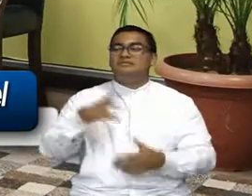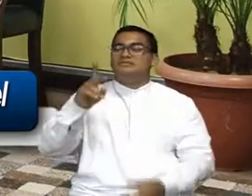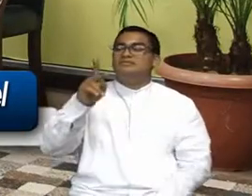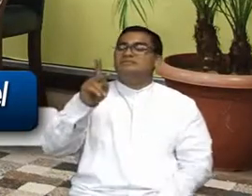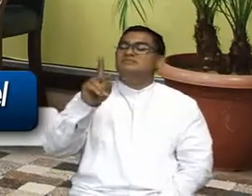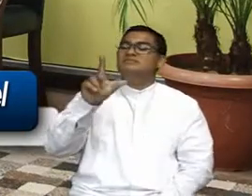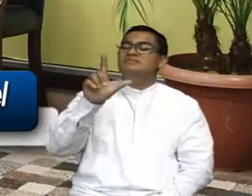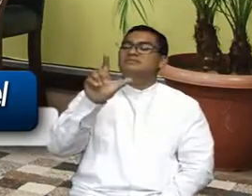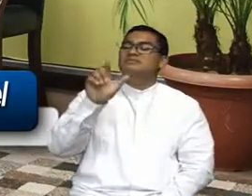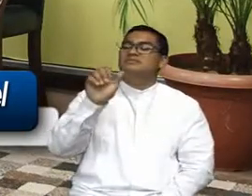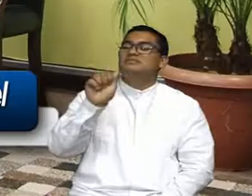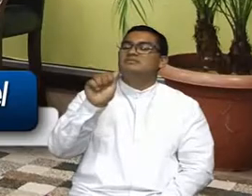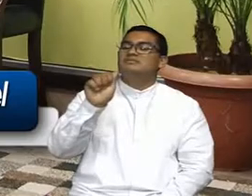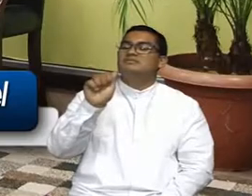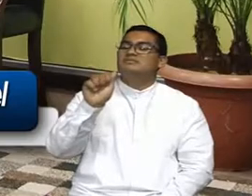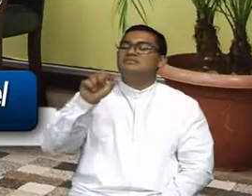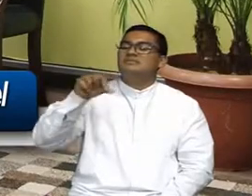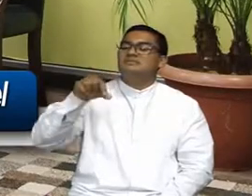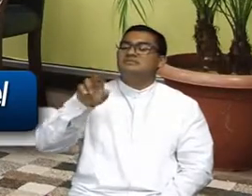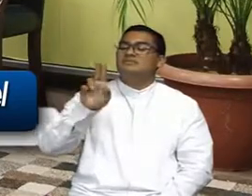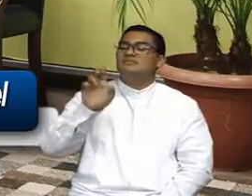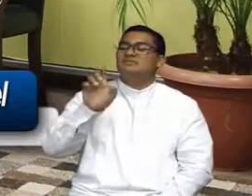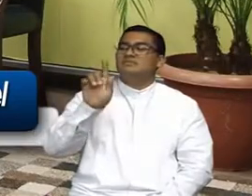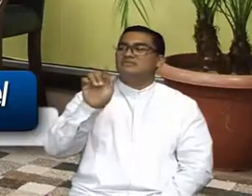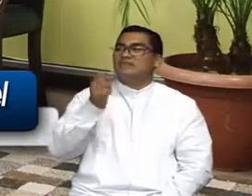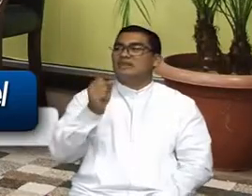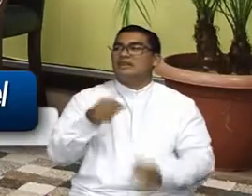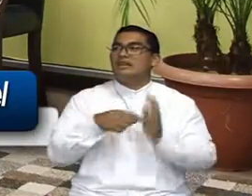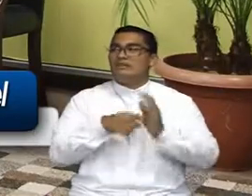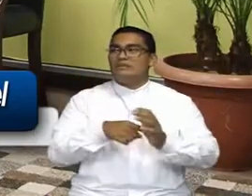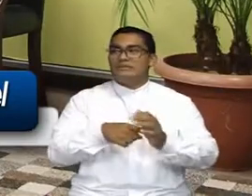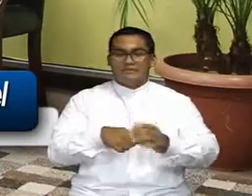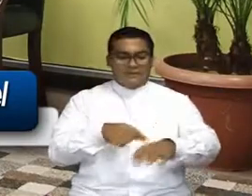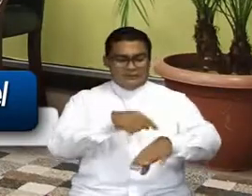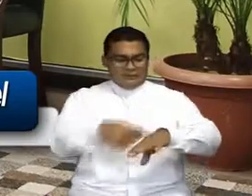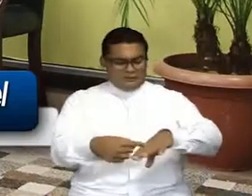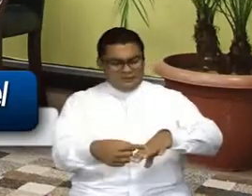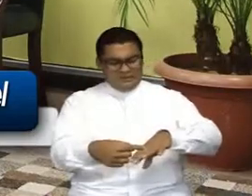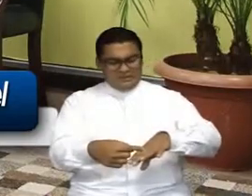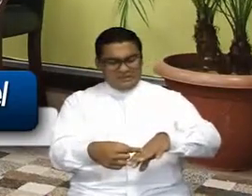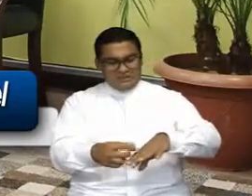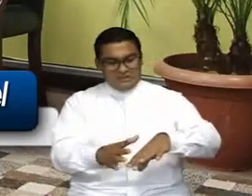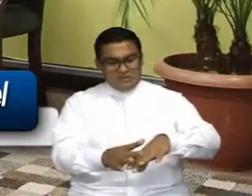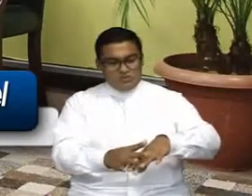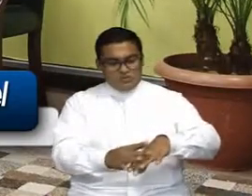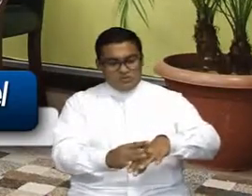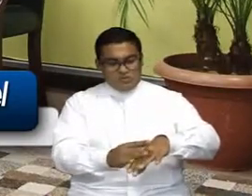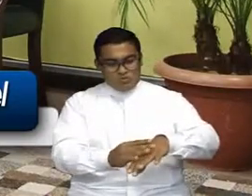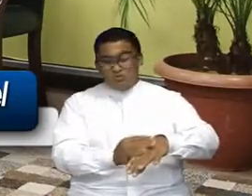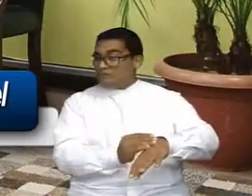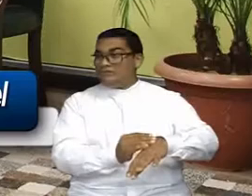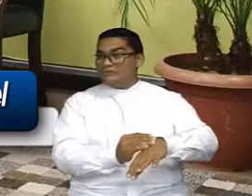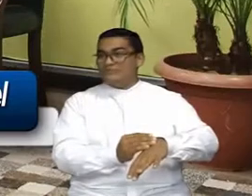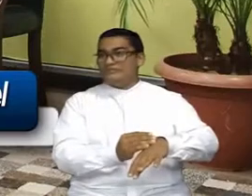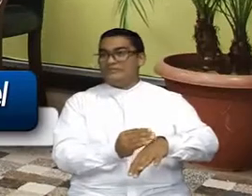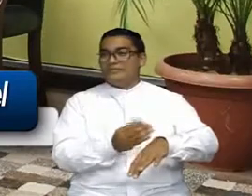que ayudan a nosotros a cicatrizar las heridas. Exacto, formar sus coagulas, exacto. Correcto,